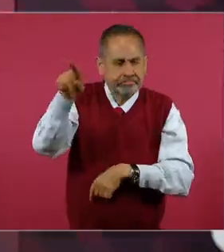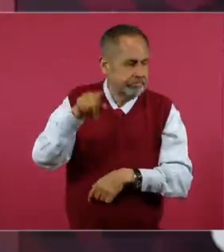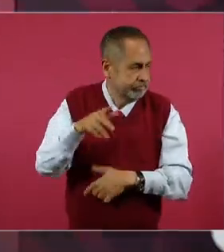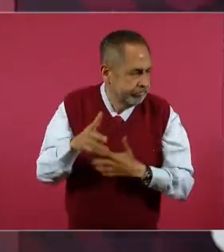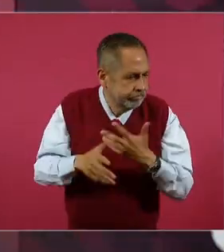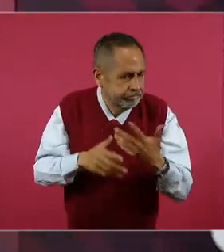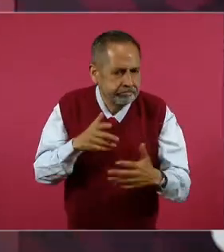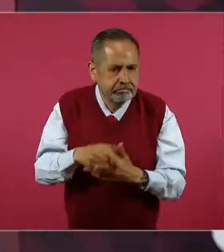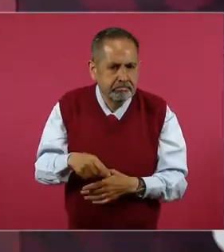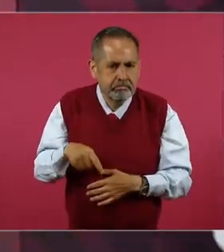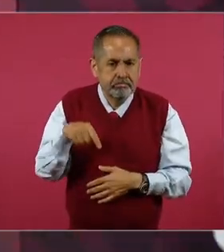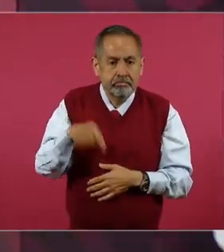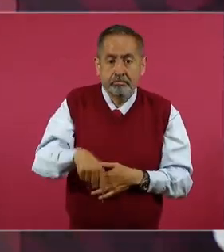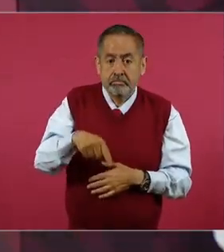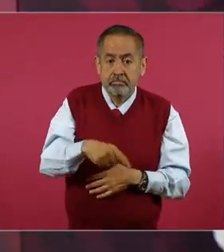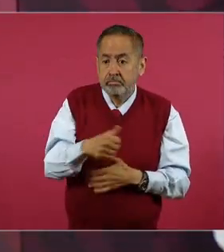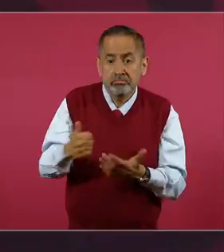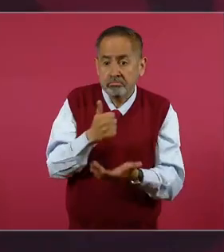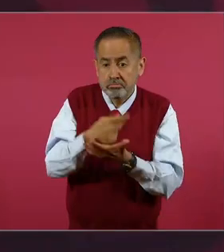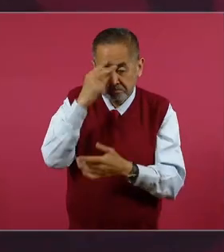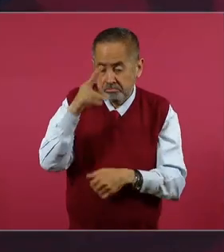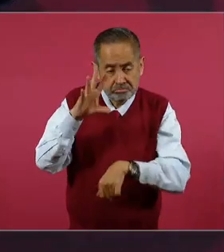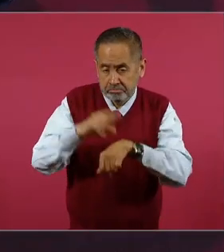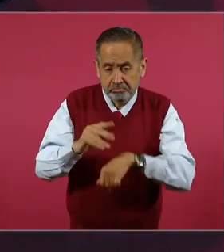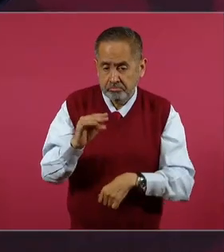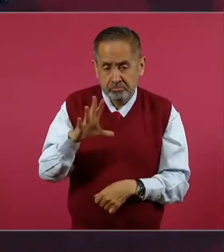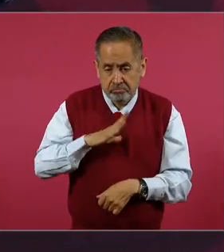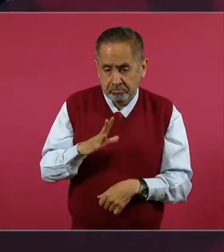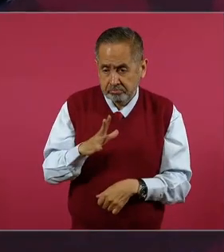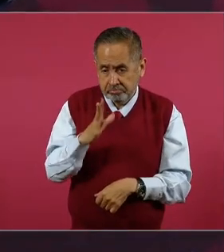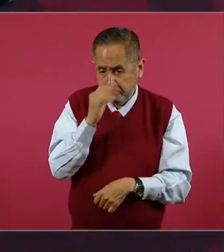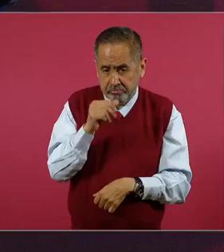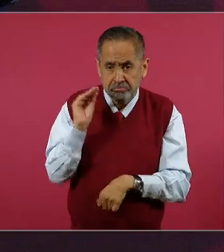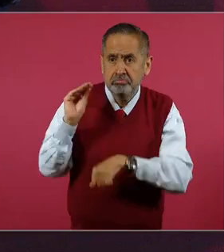Aquí no tenemos permiso en la Ciudad de México.